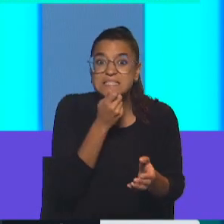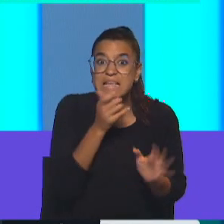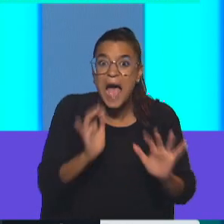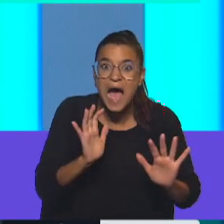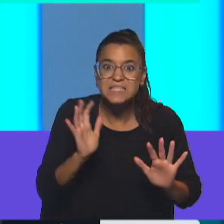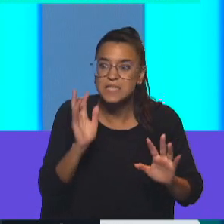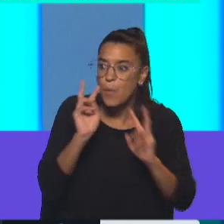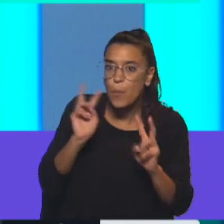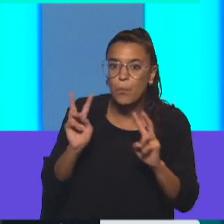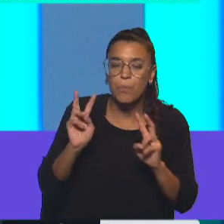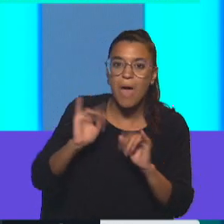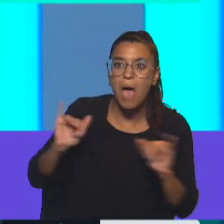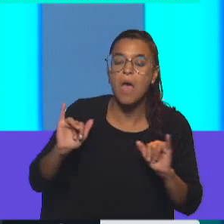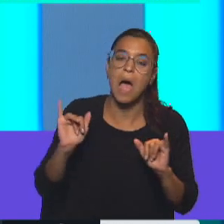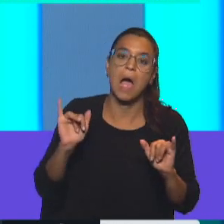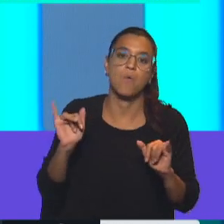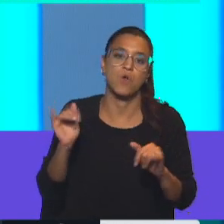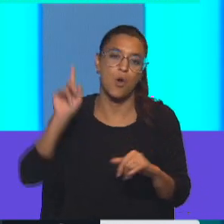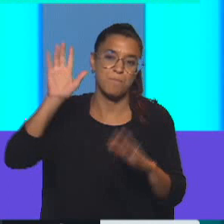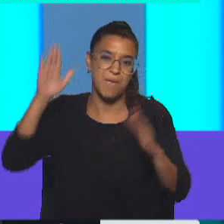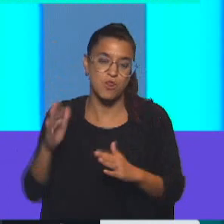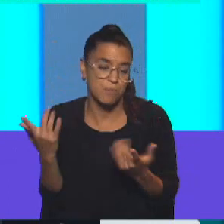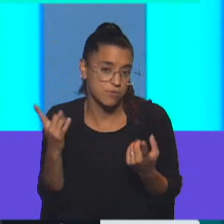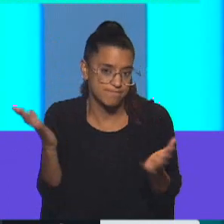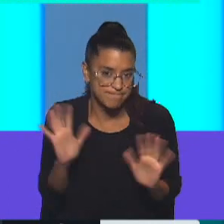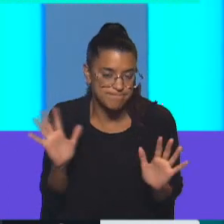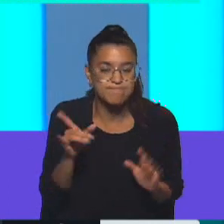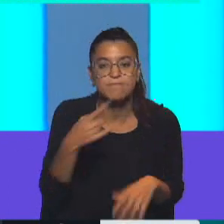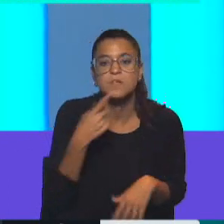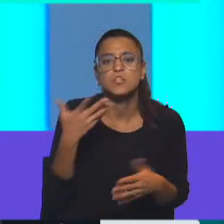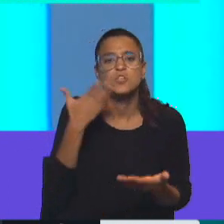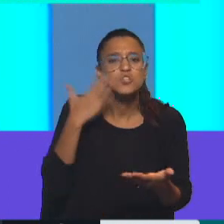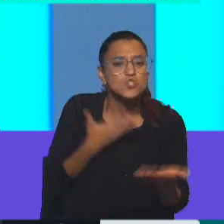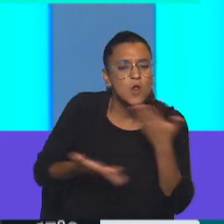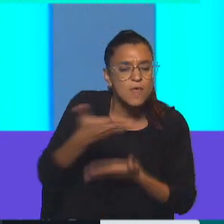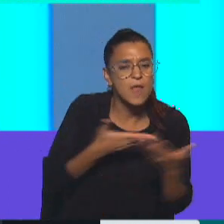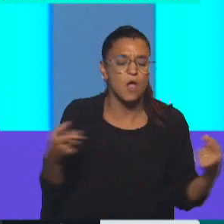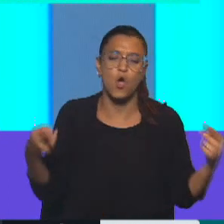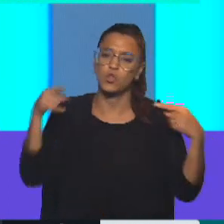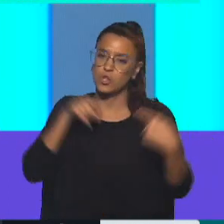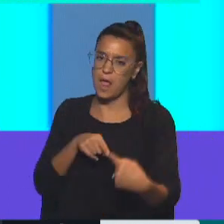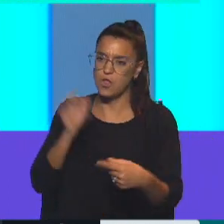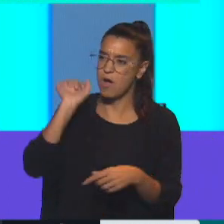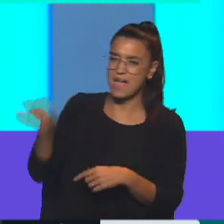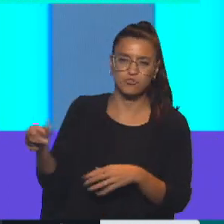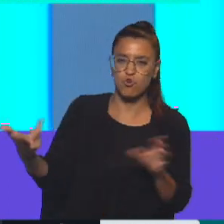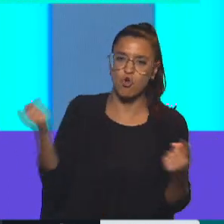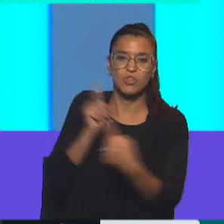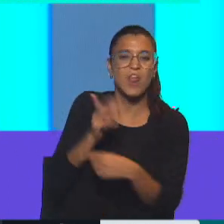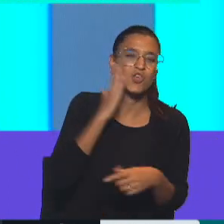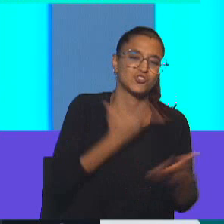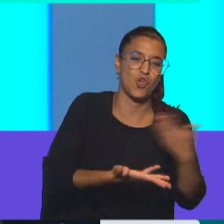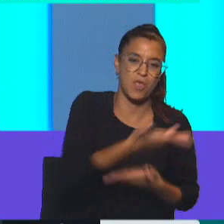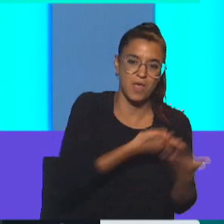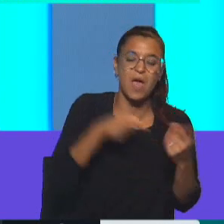Por lo tanto, en ese sentido, la solidaridad es lo contrario de la indiferencia, y ese es el foco del